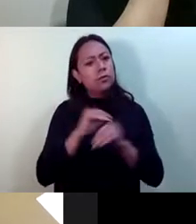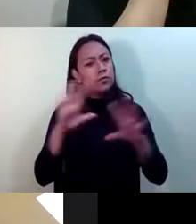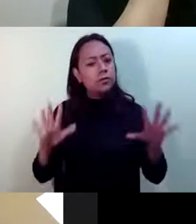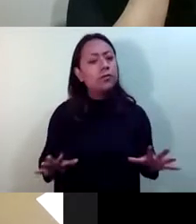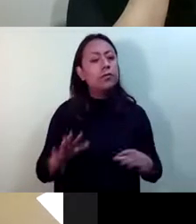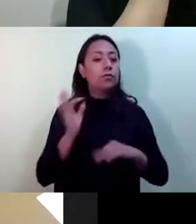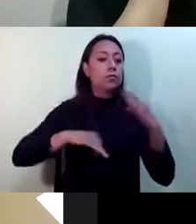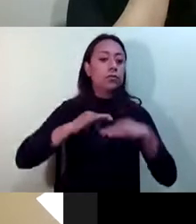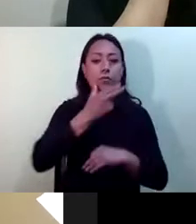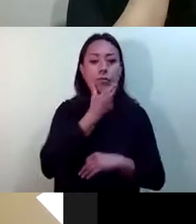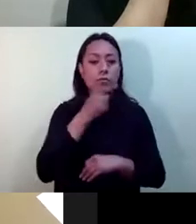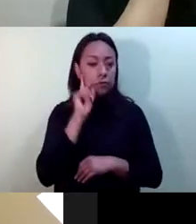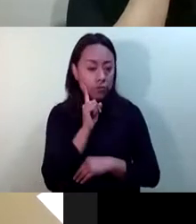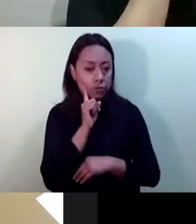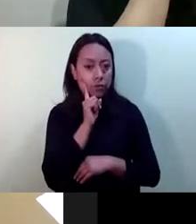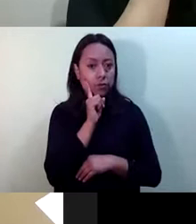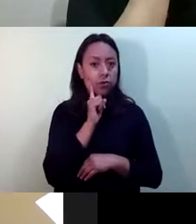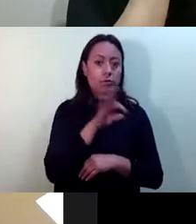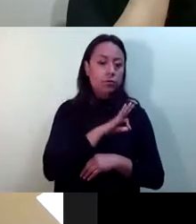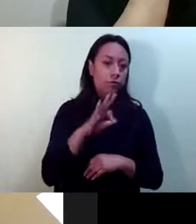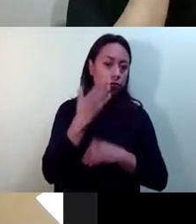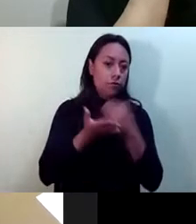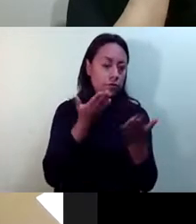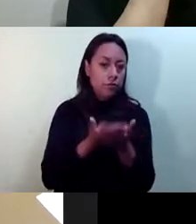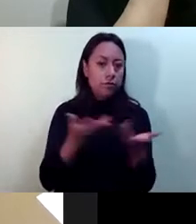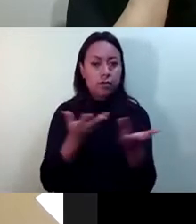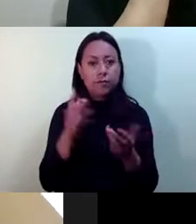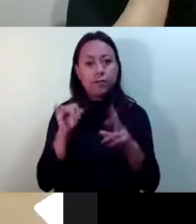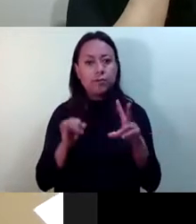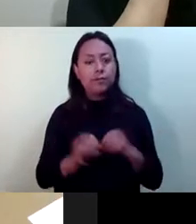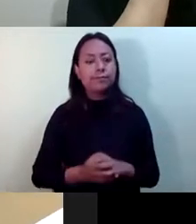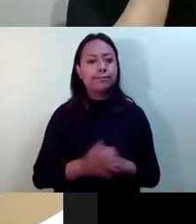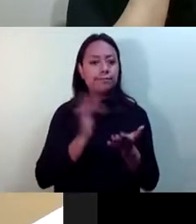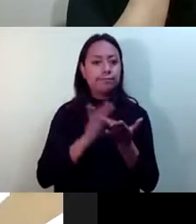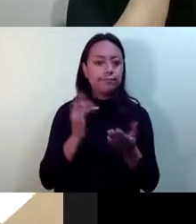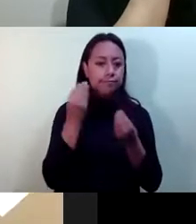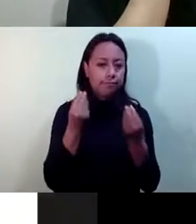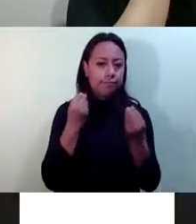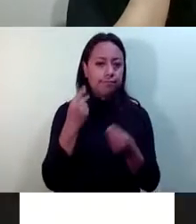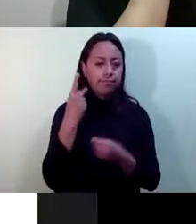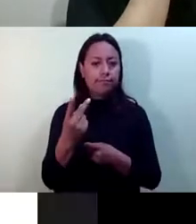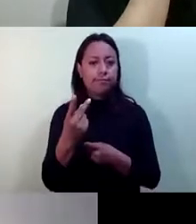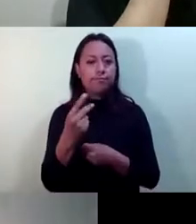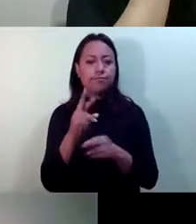las diputadas y diputados podían estar haciendo sus planteamientos. Agradezco de antemano sus respuestas, diputado.